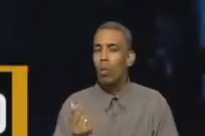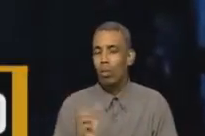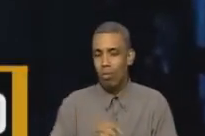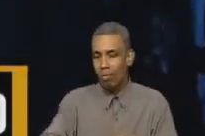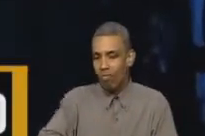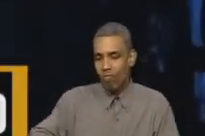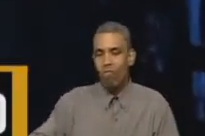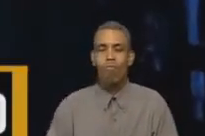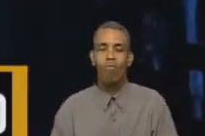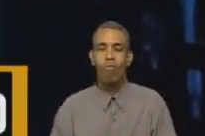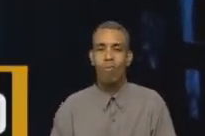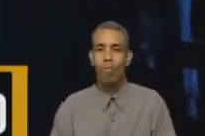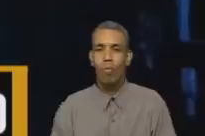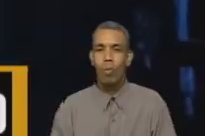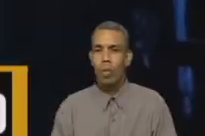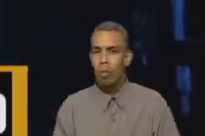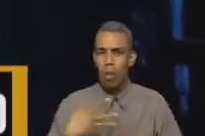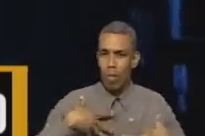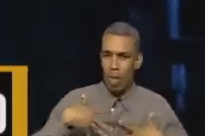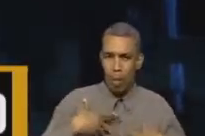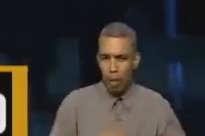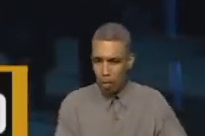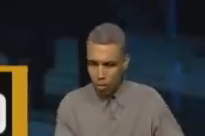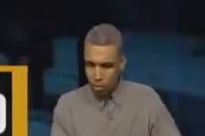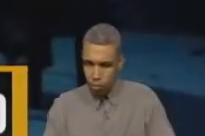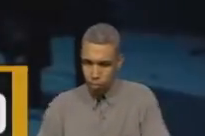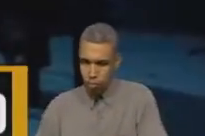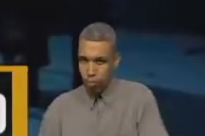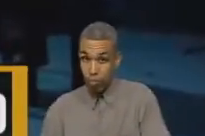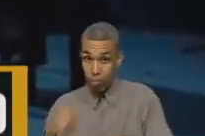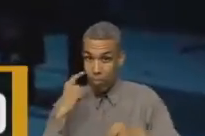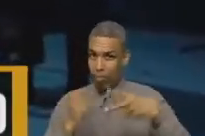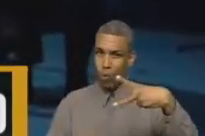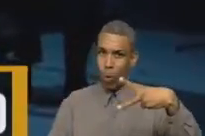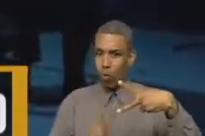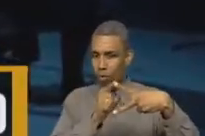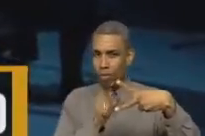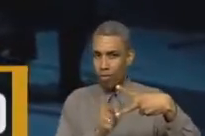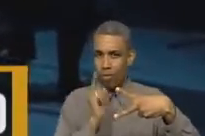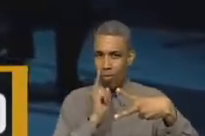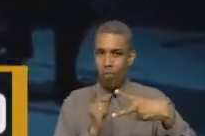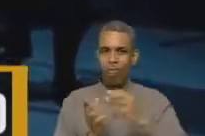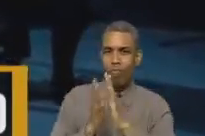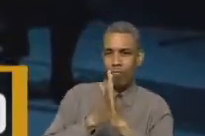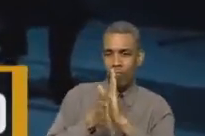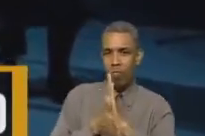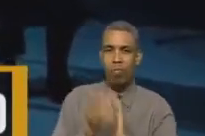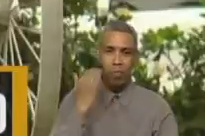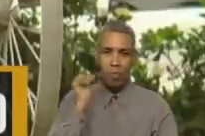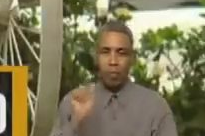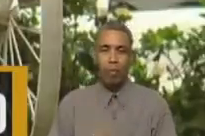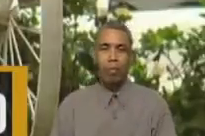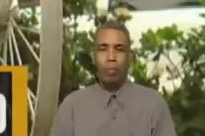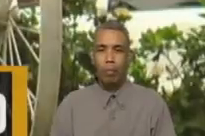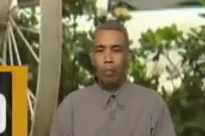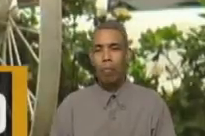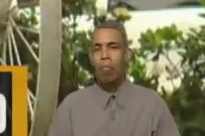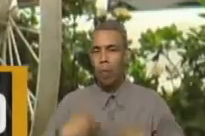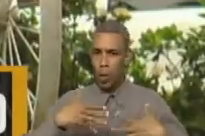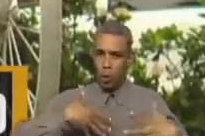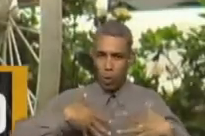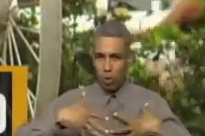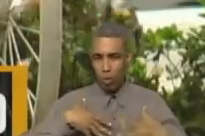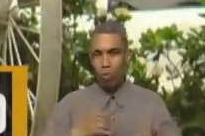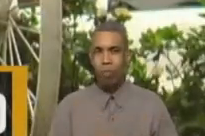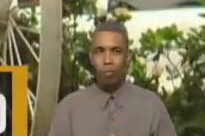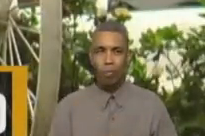transcurso de la obra convergen dos situaciones que Paola Muñoz, directora de la obra, nos comenta. Es una obra de teatro que tiene como